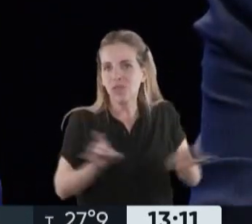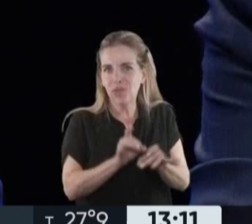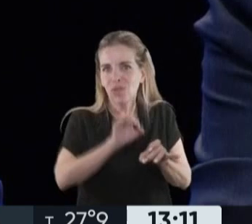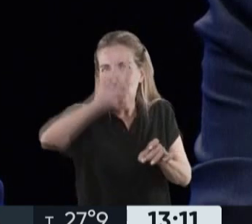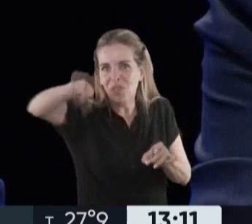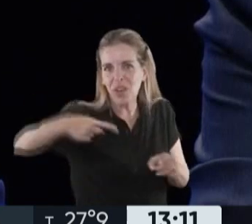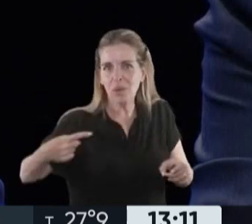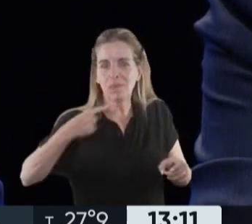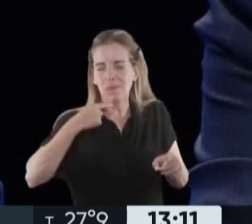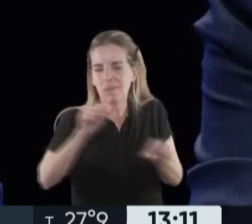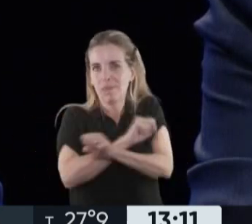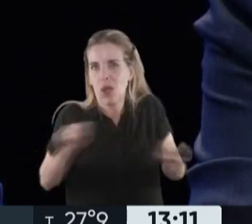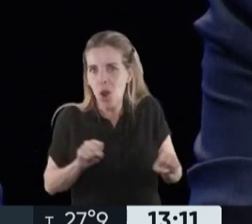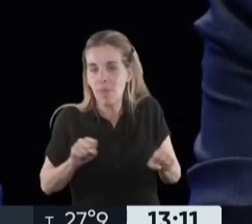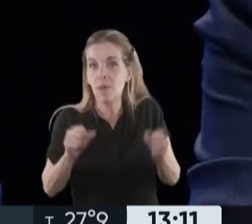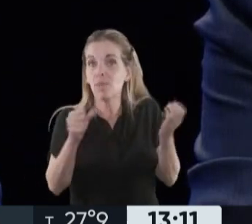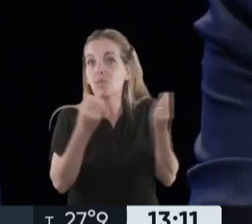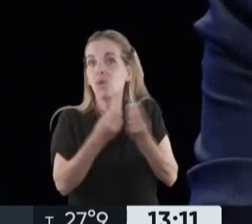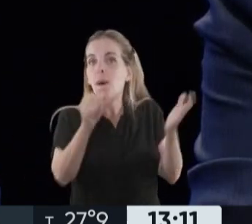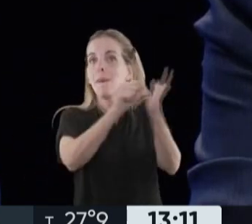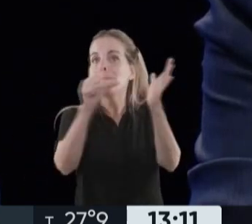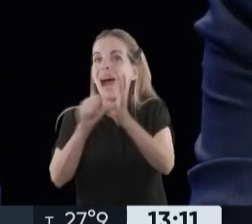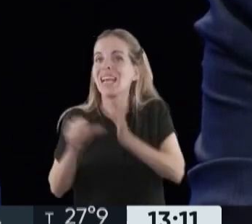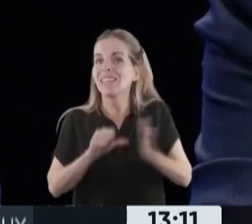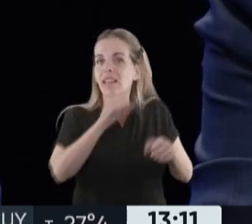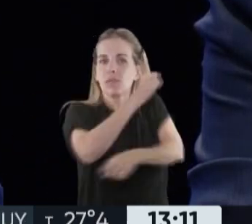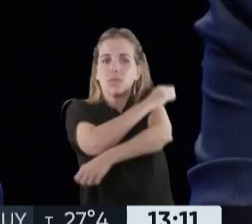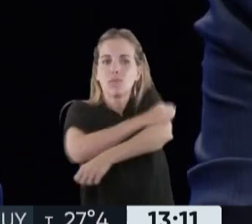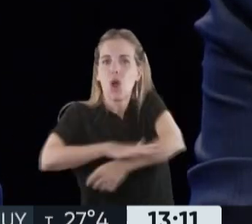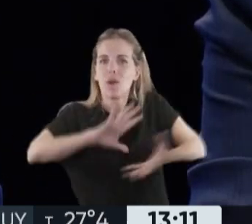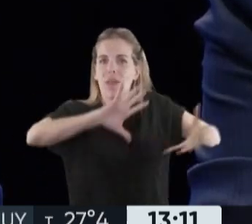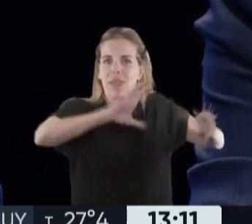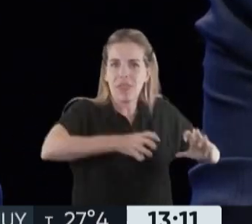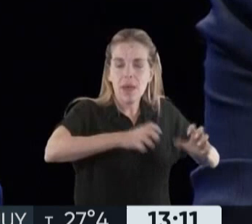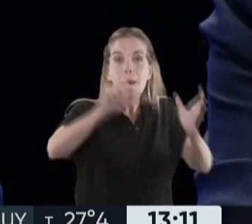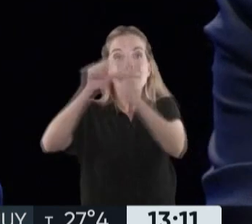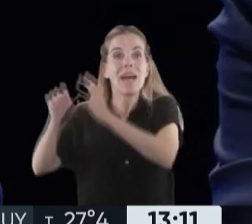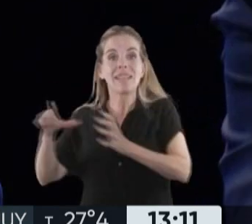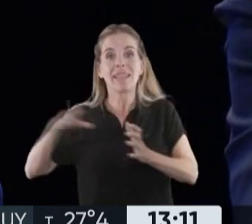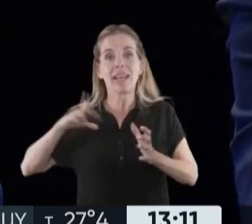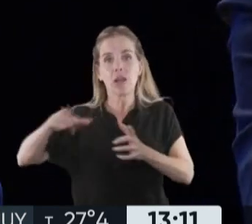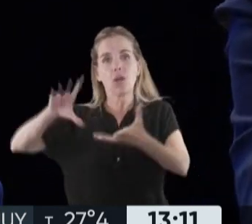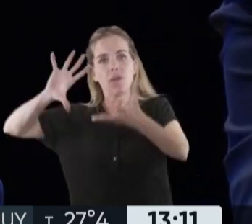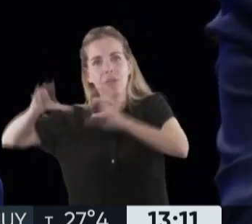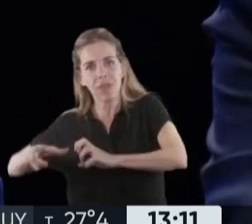afectó mucho a los países muy pobres, afectó mucho a los países muy ricos,